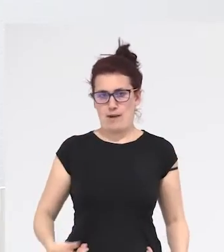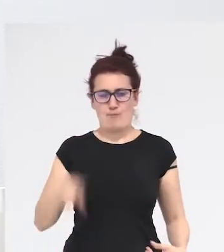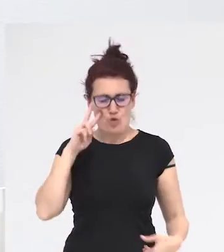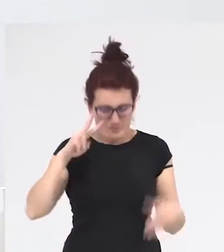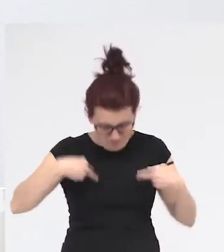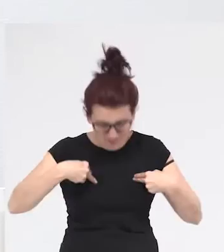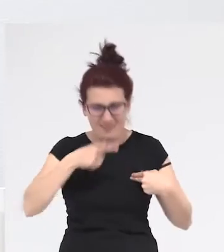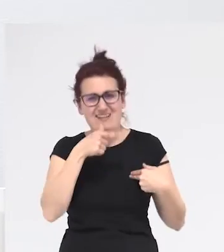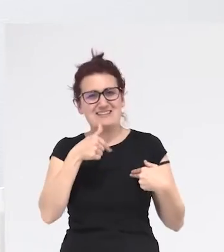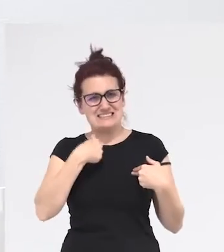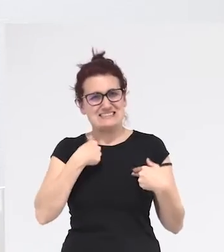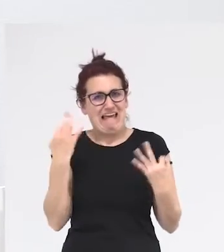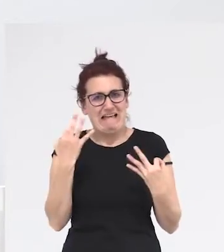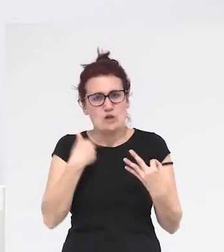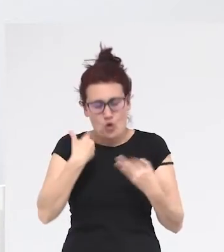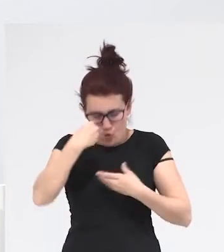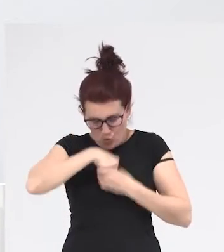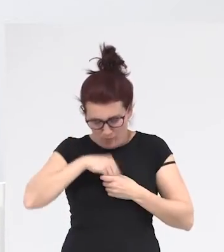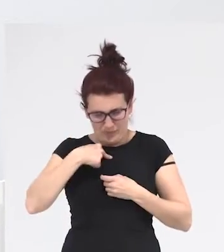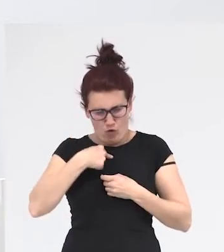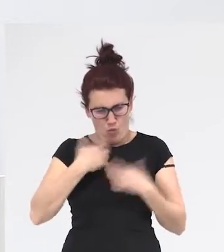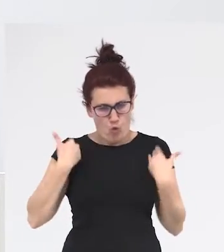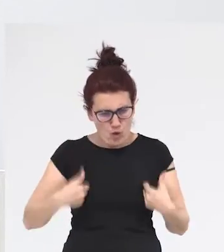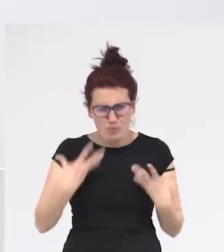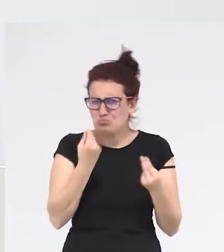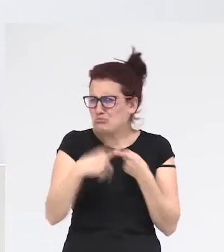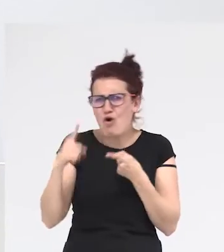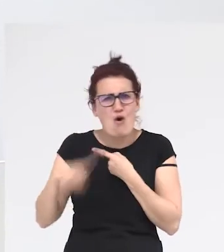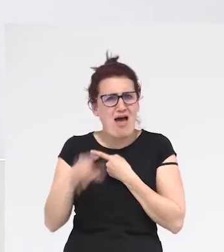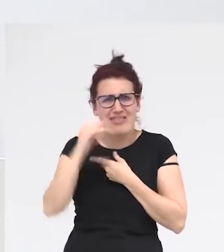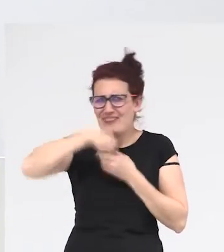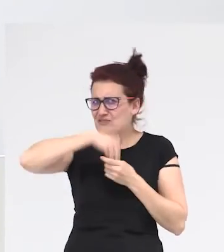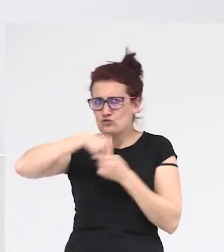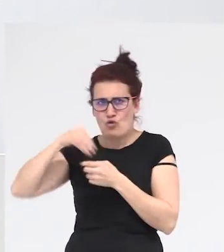espacio donde son muchas las cosas que atraviesan ese cuerpo, ¿no?